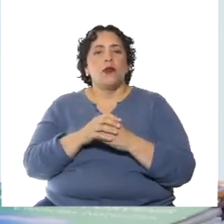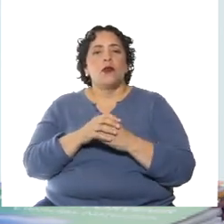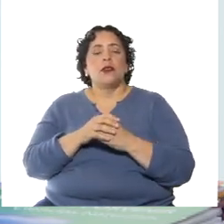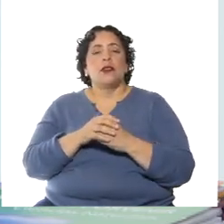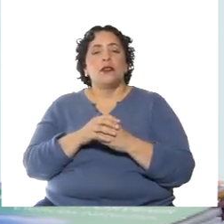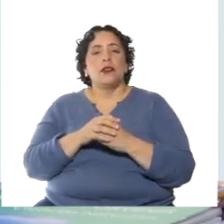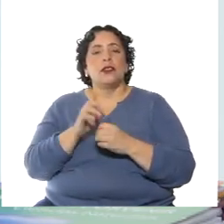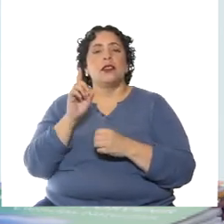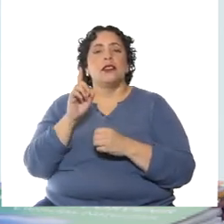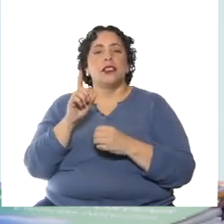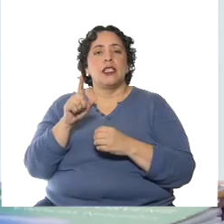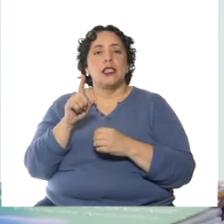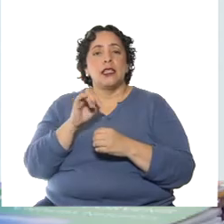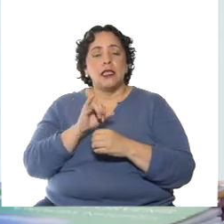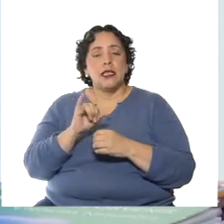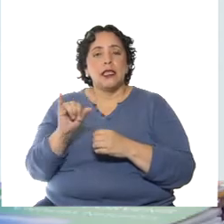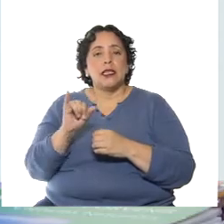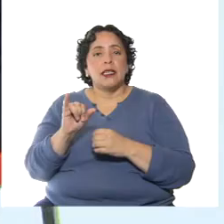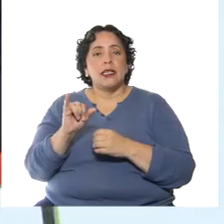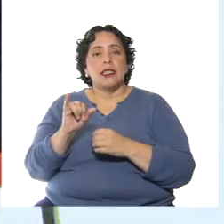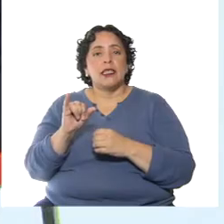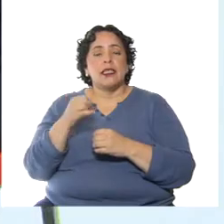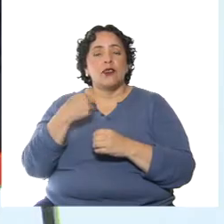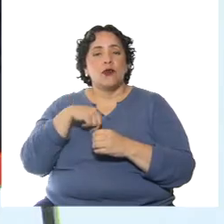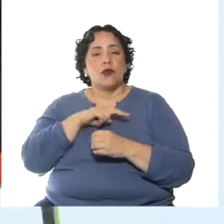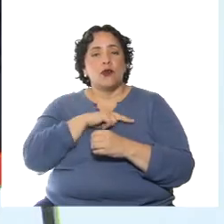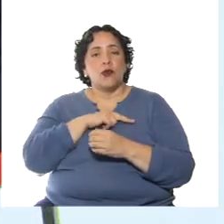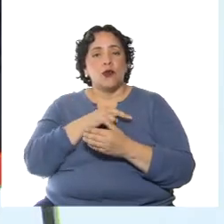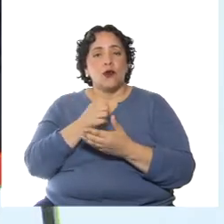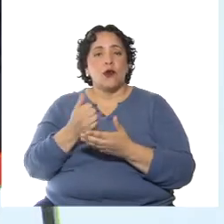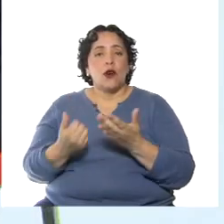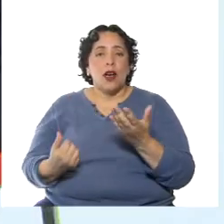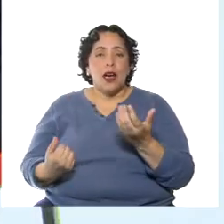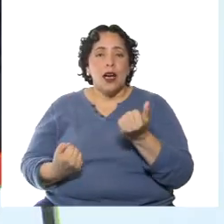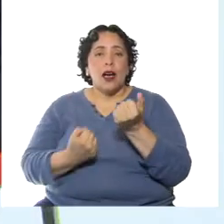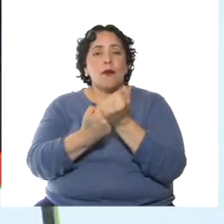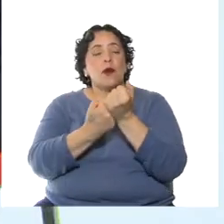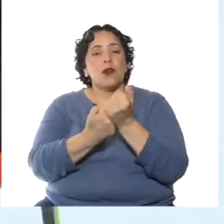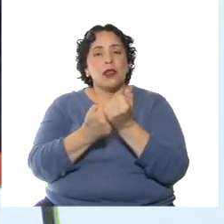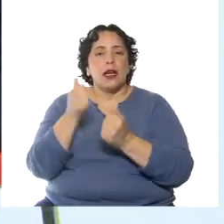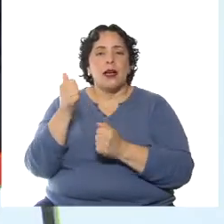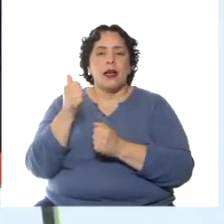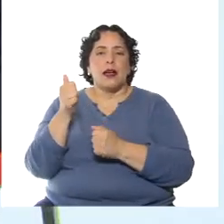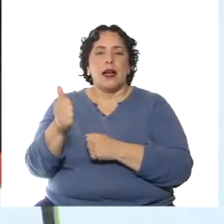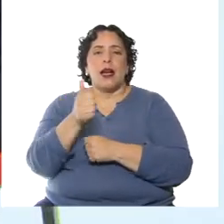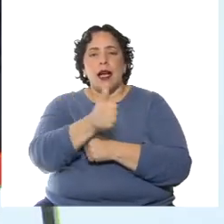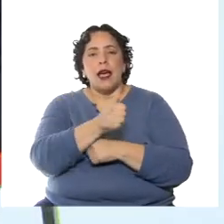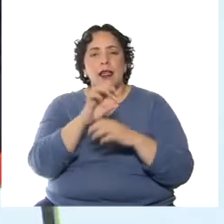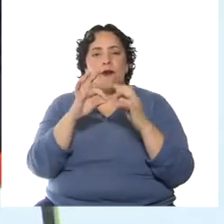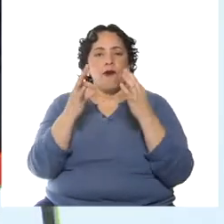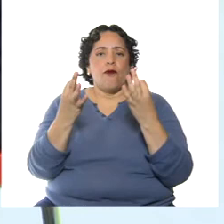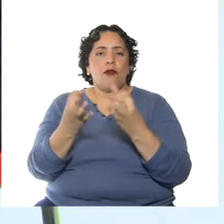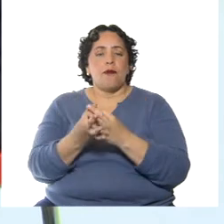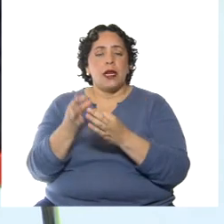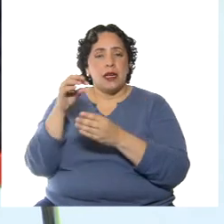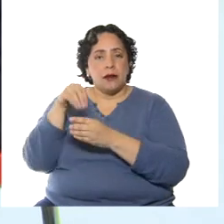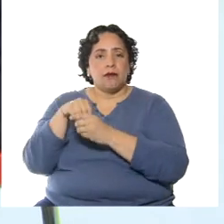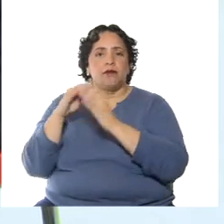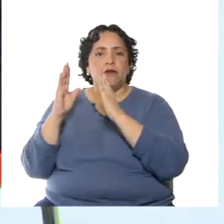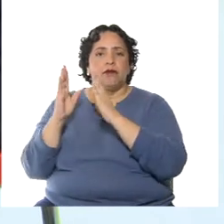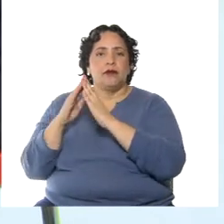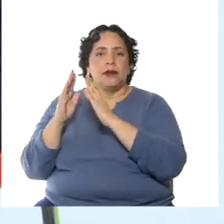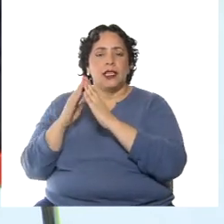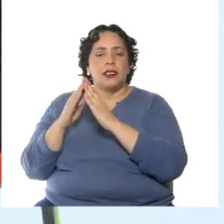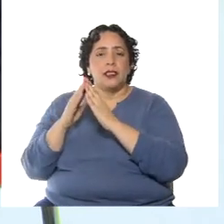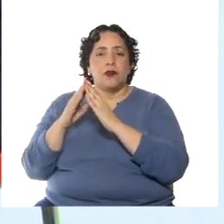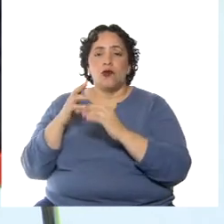y contamos con la valiosa colaboración de cada una de las familias en casa, porque